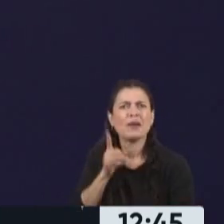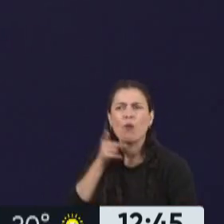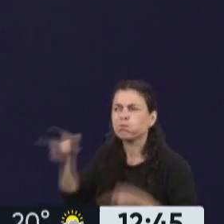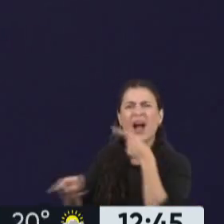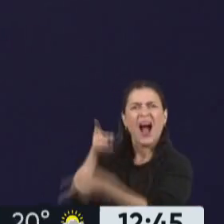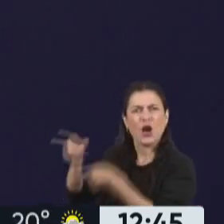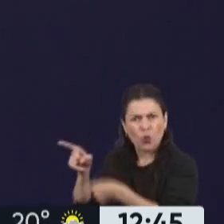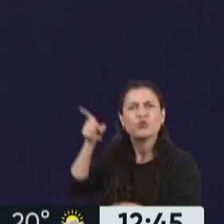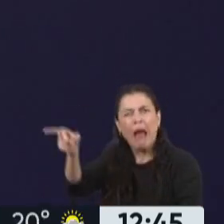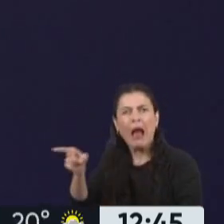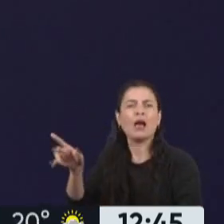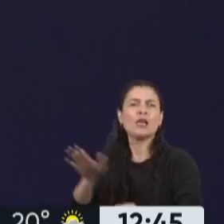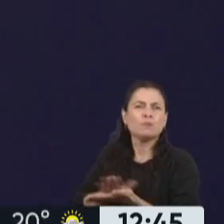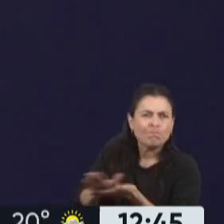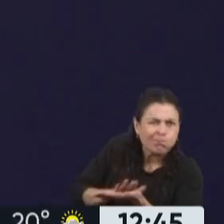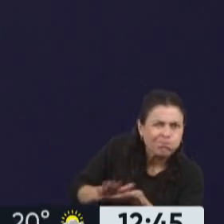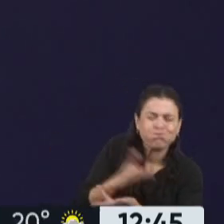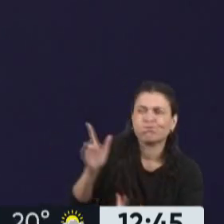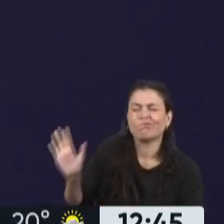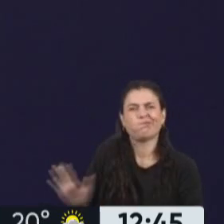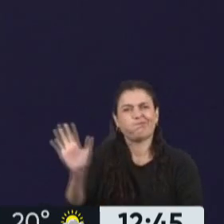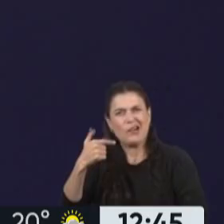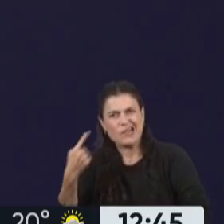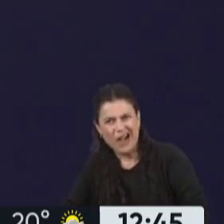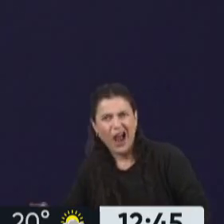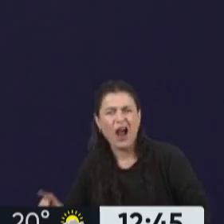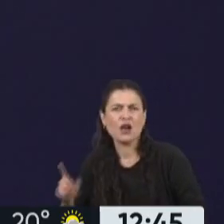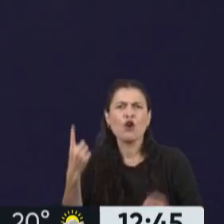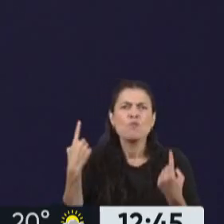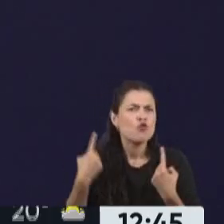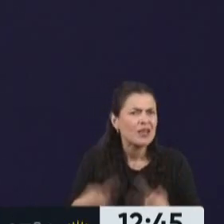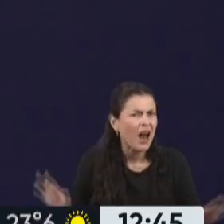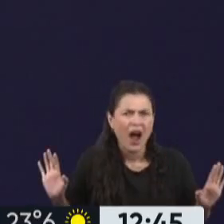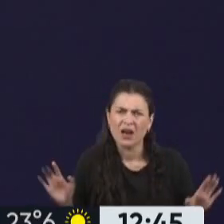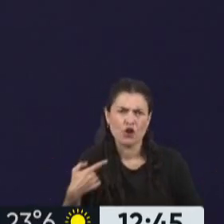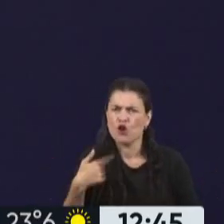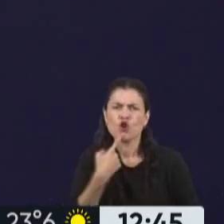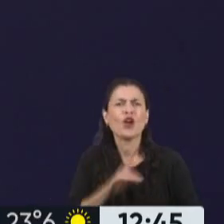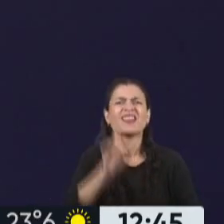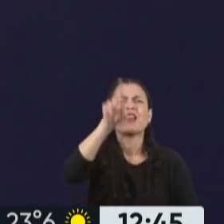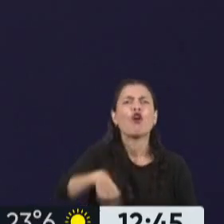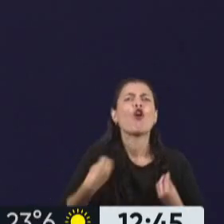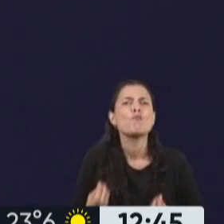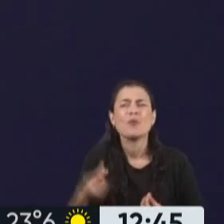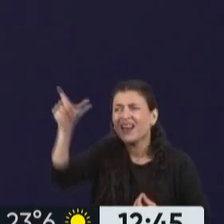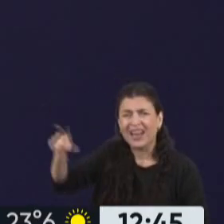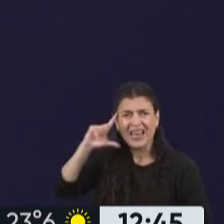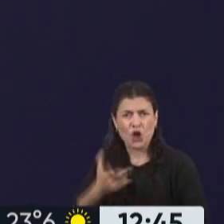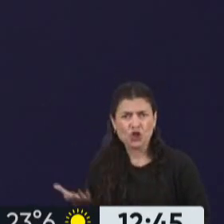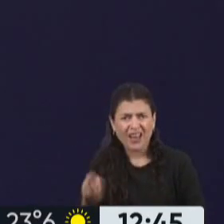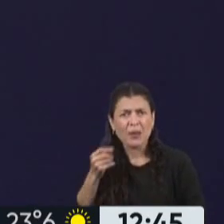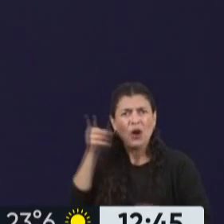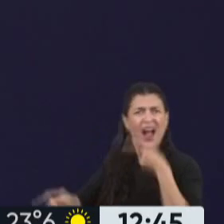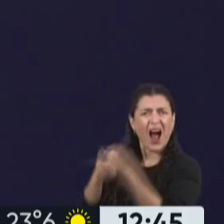hecho que no solo no existió, sino que además no tiene por